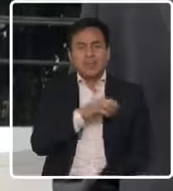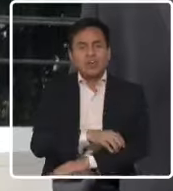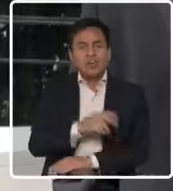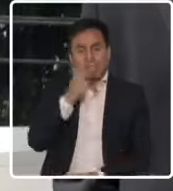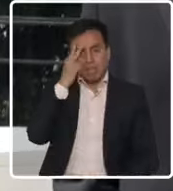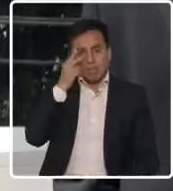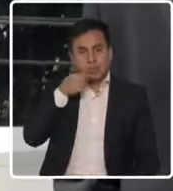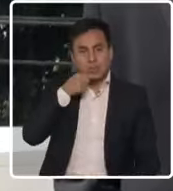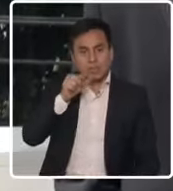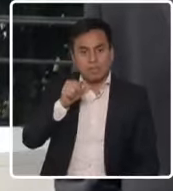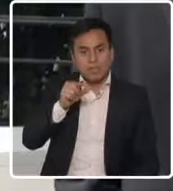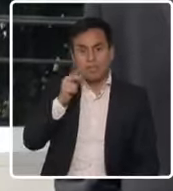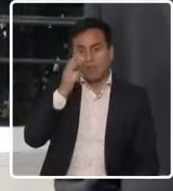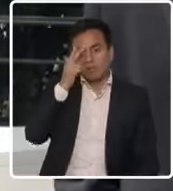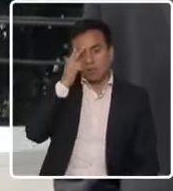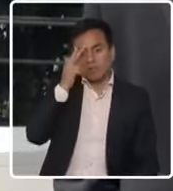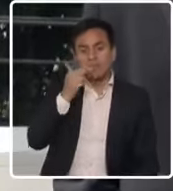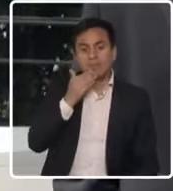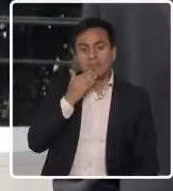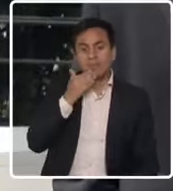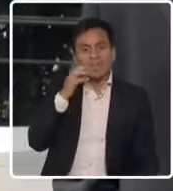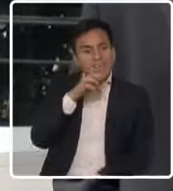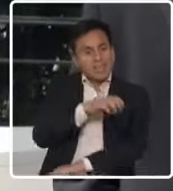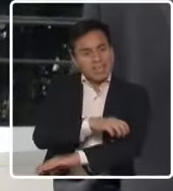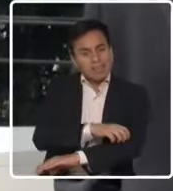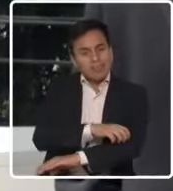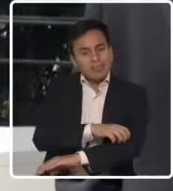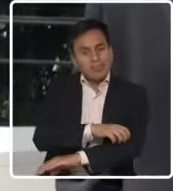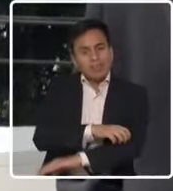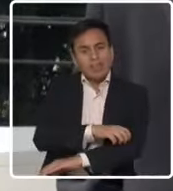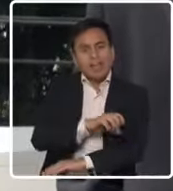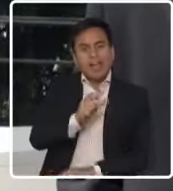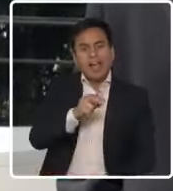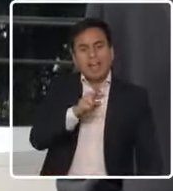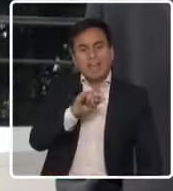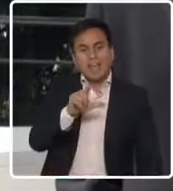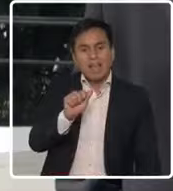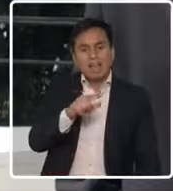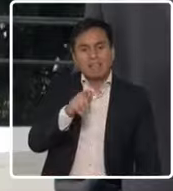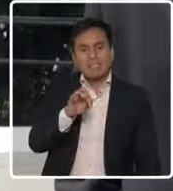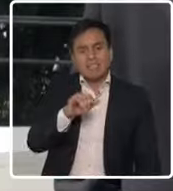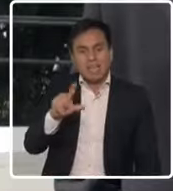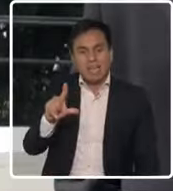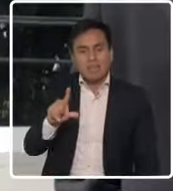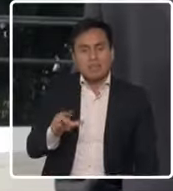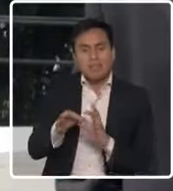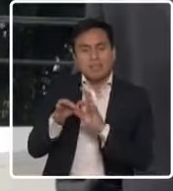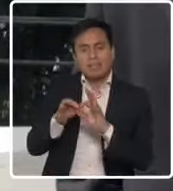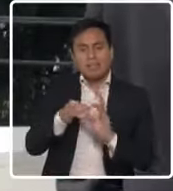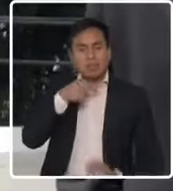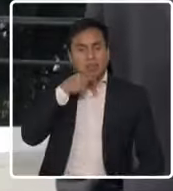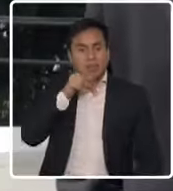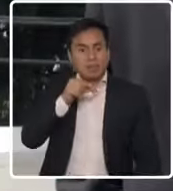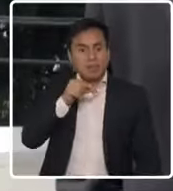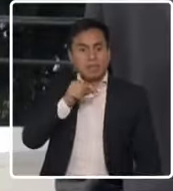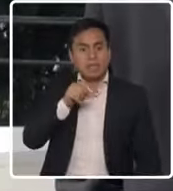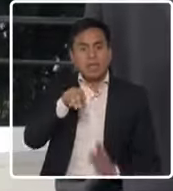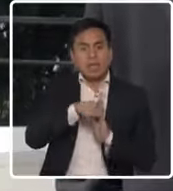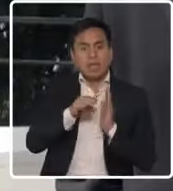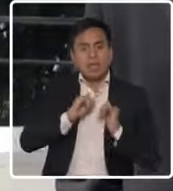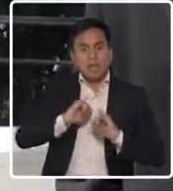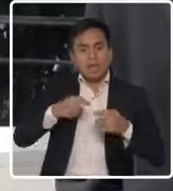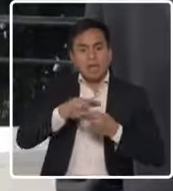Coquimbo y espero próximamente Coquimbo, la región Coquimbo, Gabriela Mistral. Muchísimas gracias. Prontamente, en otra pauta